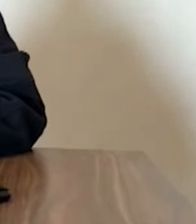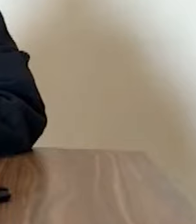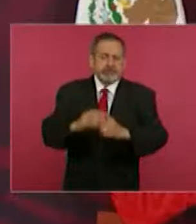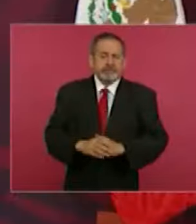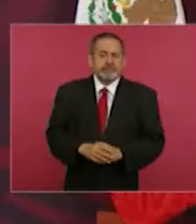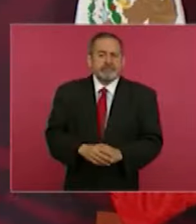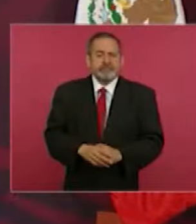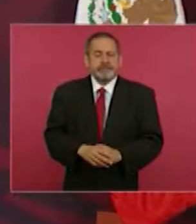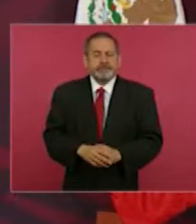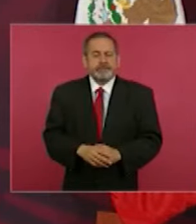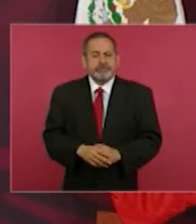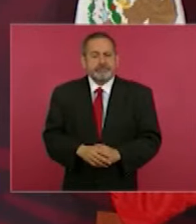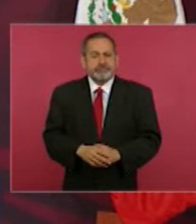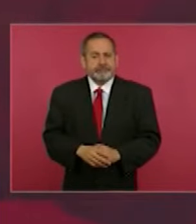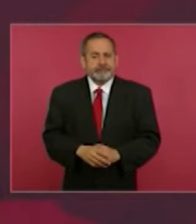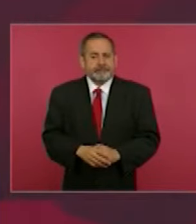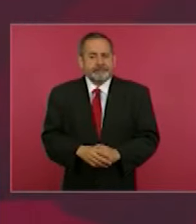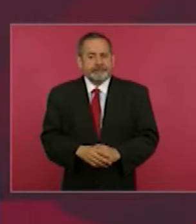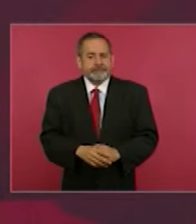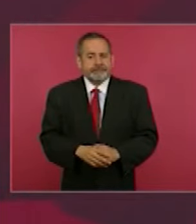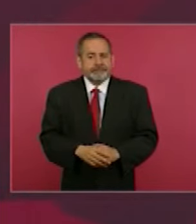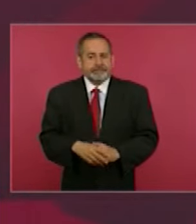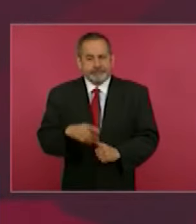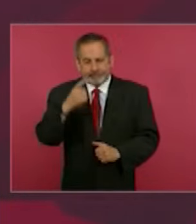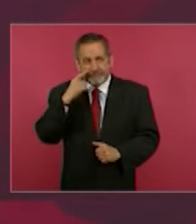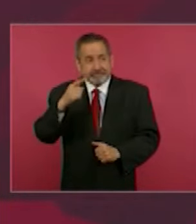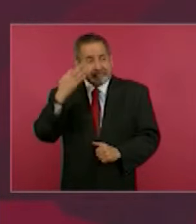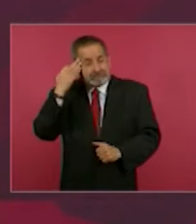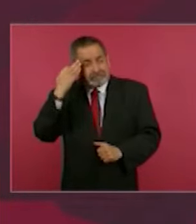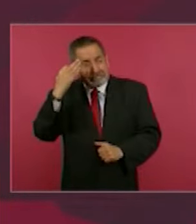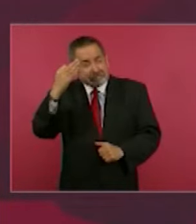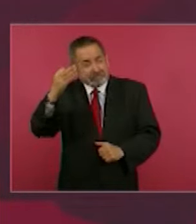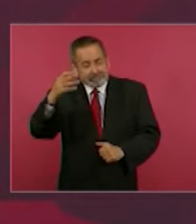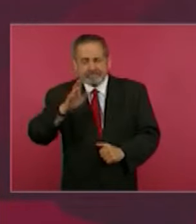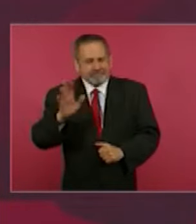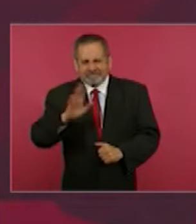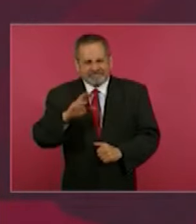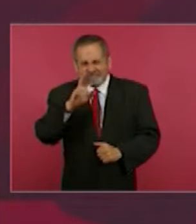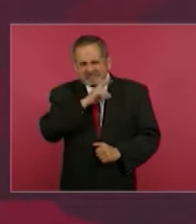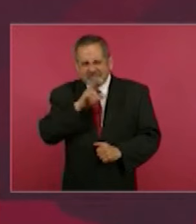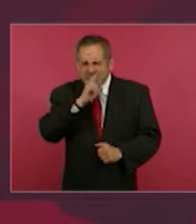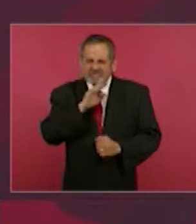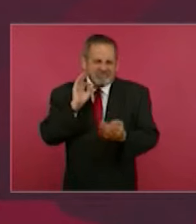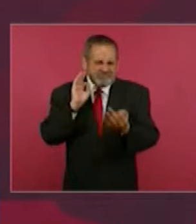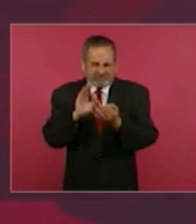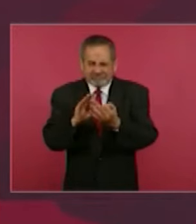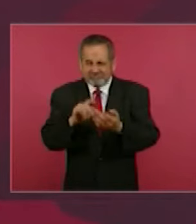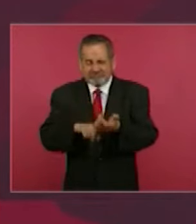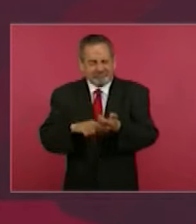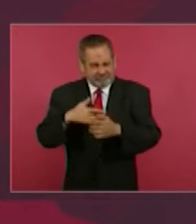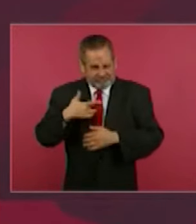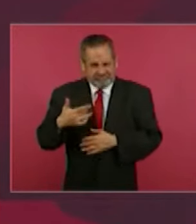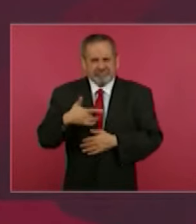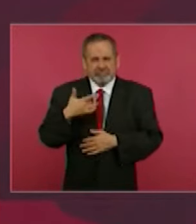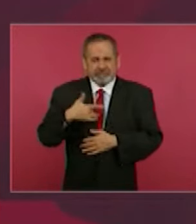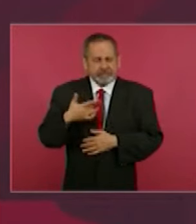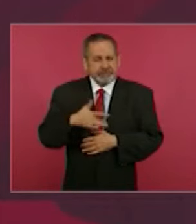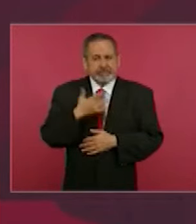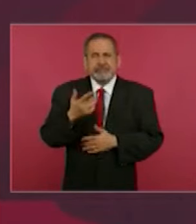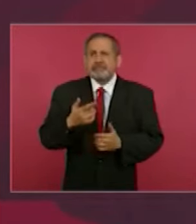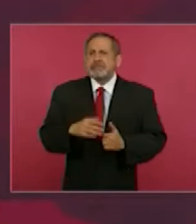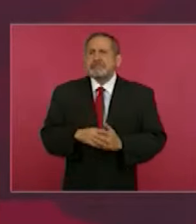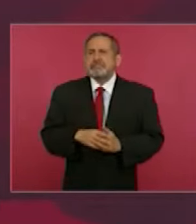sus adversarios, de tal forma que viendo eso en su conjunto, yo te diría que hay un 60-70% de